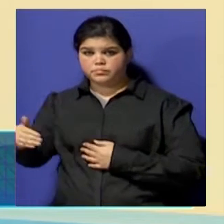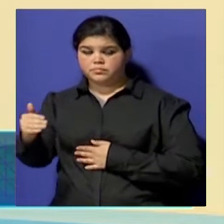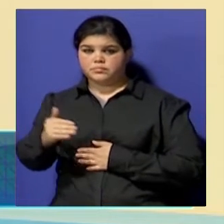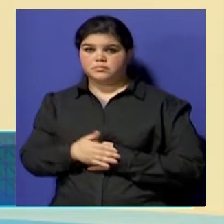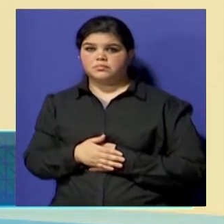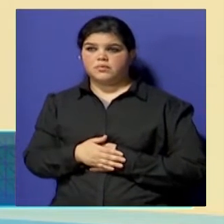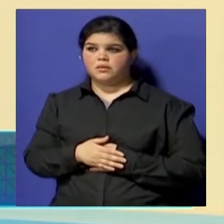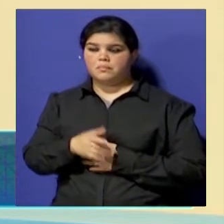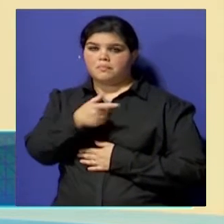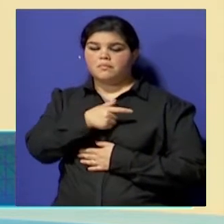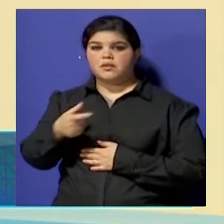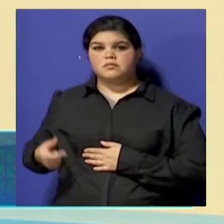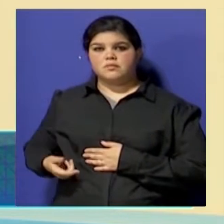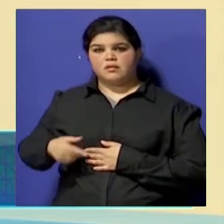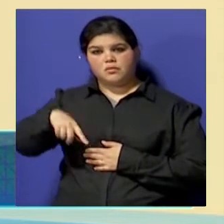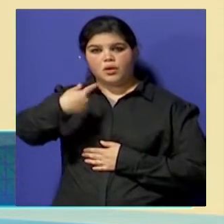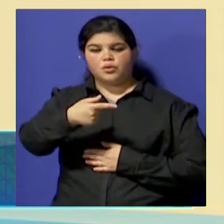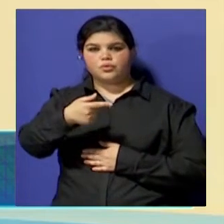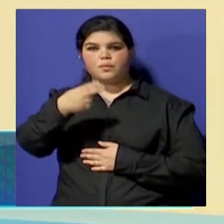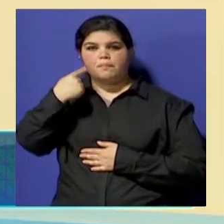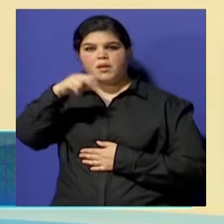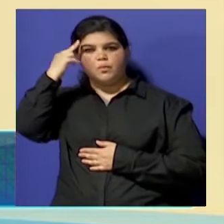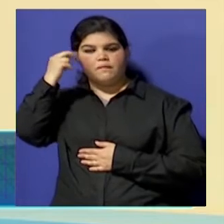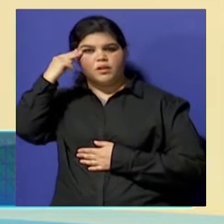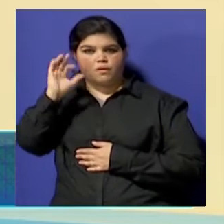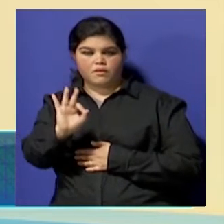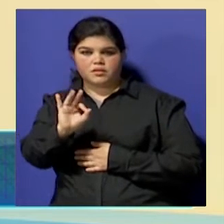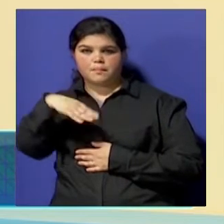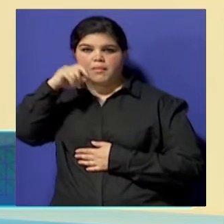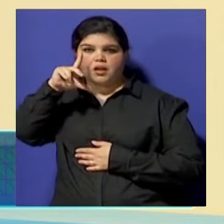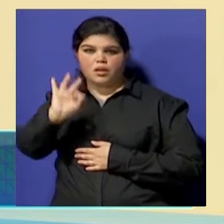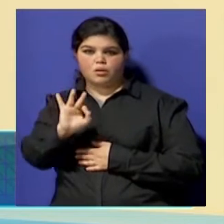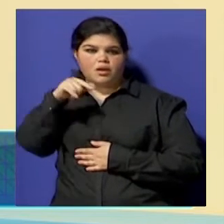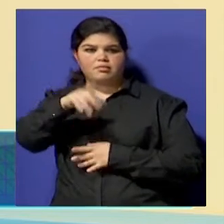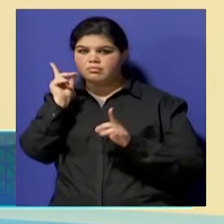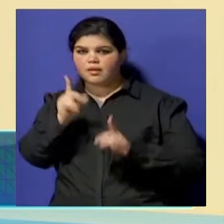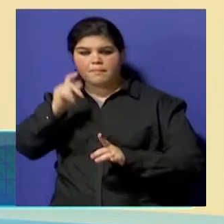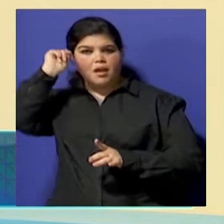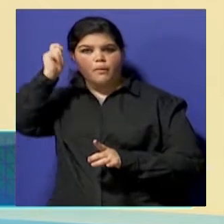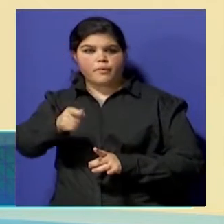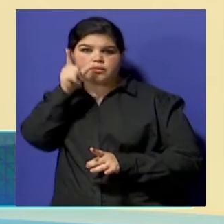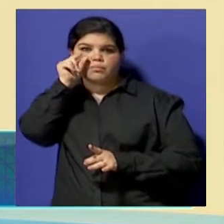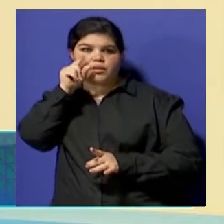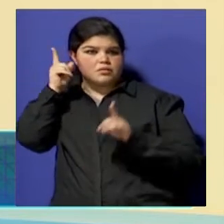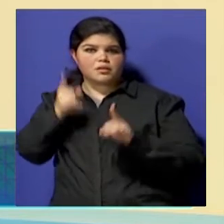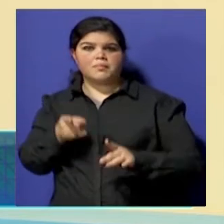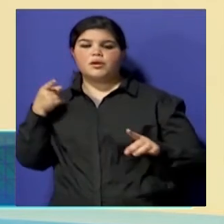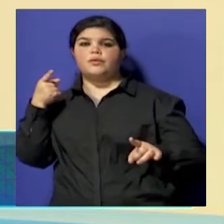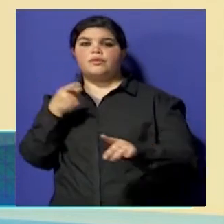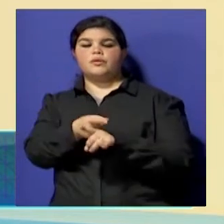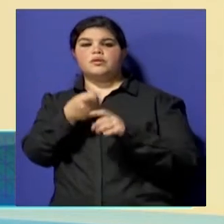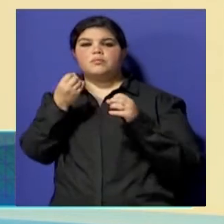otro presidente en la década de los 90, Collor de Mello, también sufrió este atropello, digamos, desde